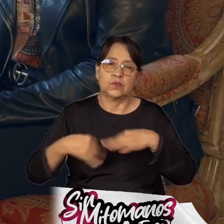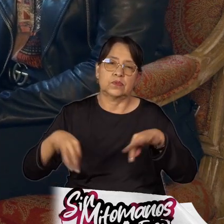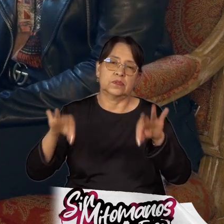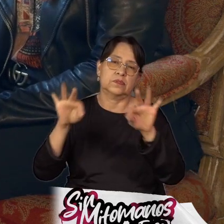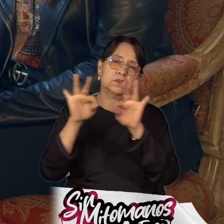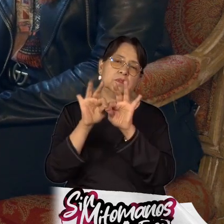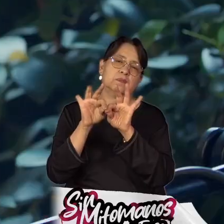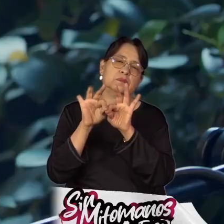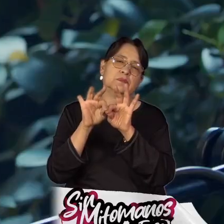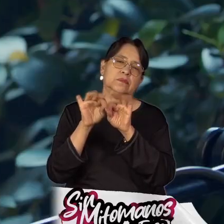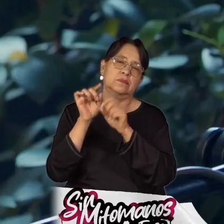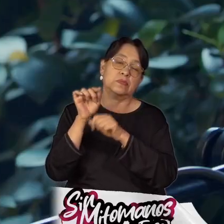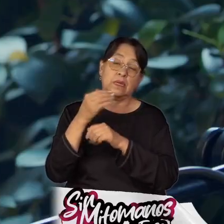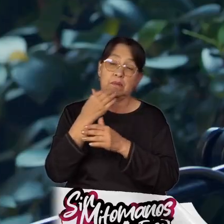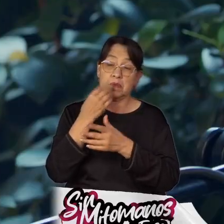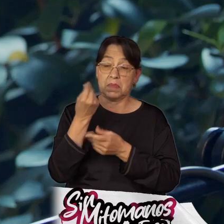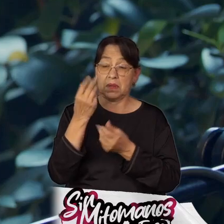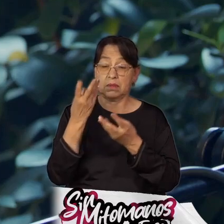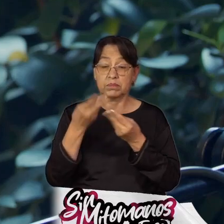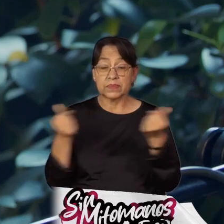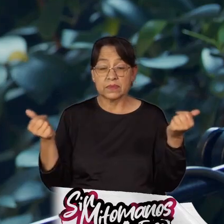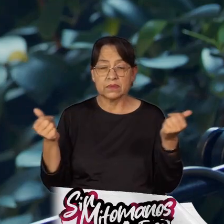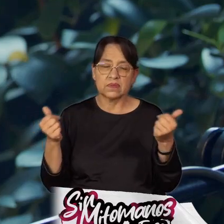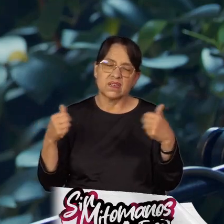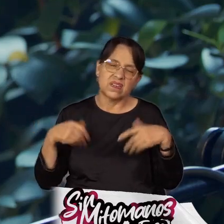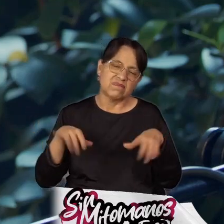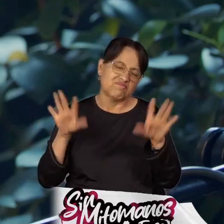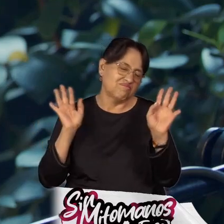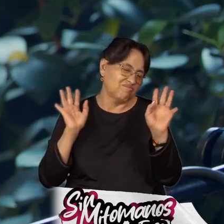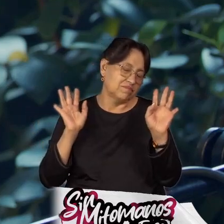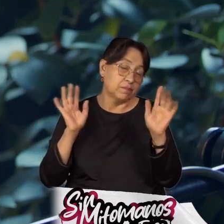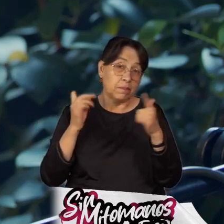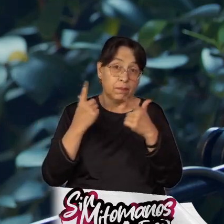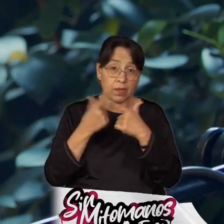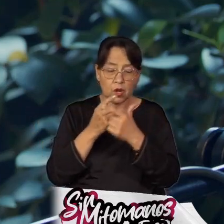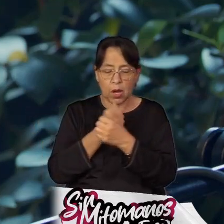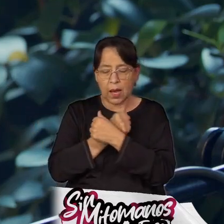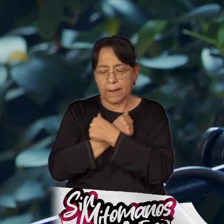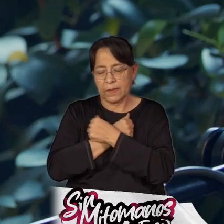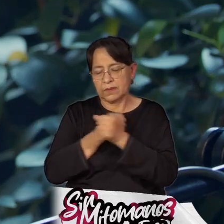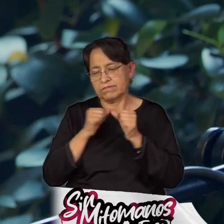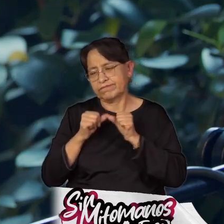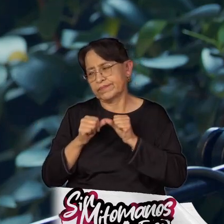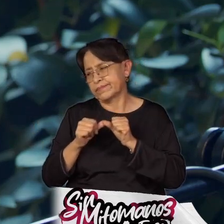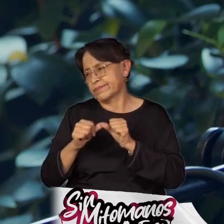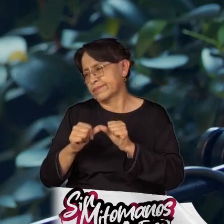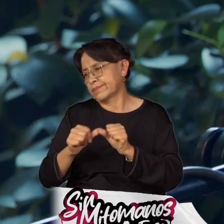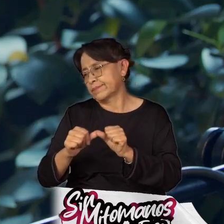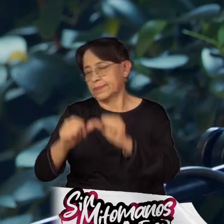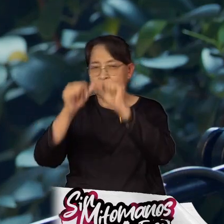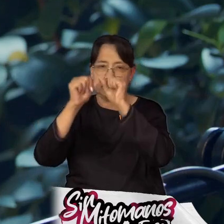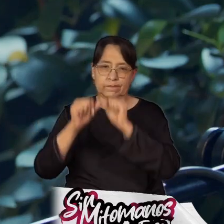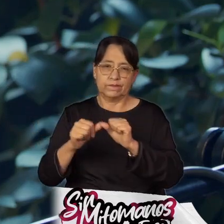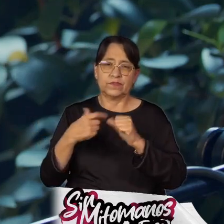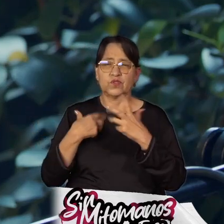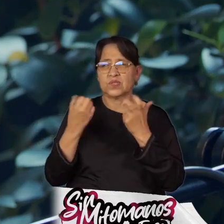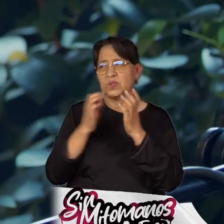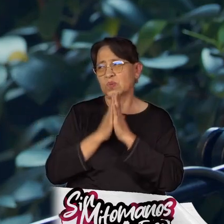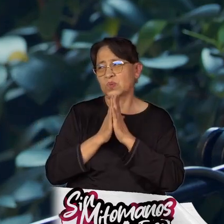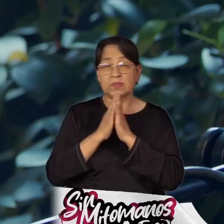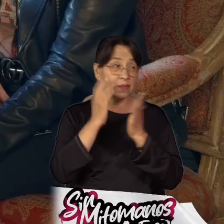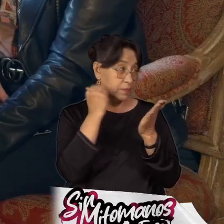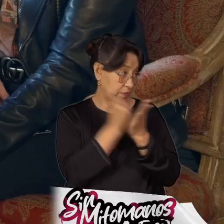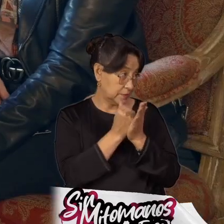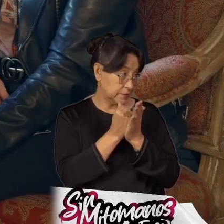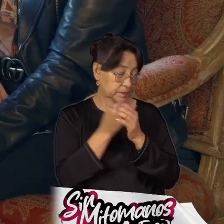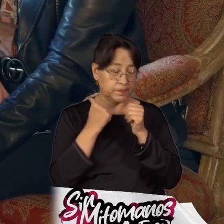nos compete. Yo creo que si el dinero se acaba, puede ser, pero el amor permanece para siempre. Amén. Yo quiero